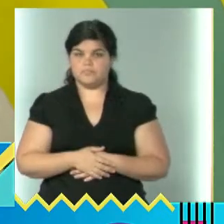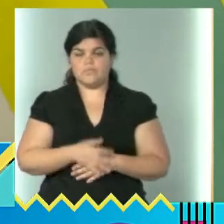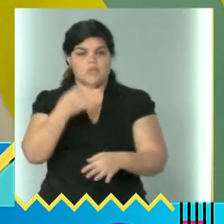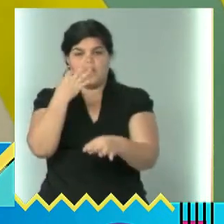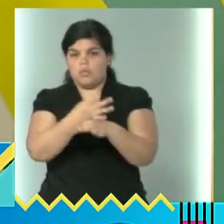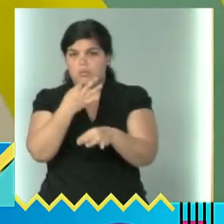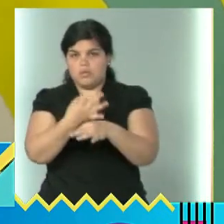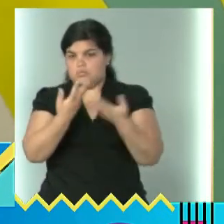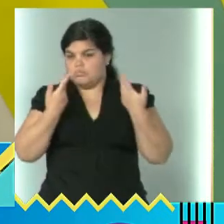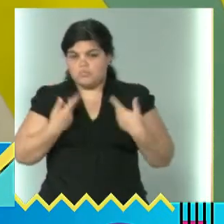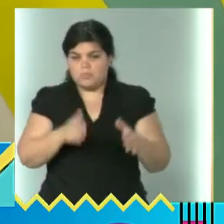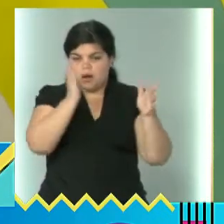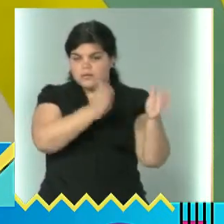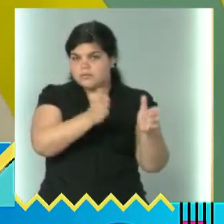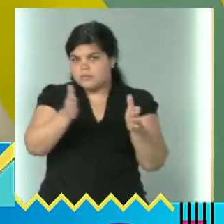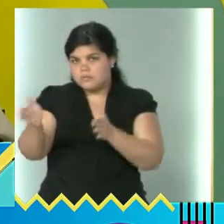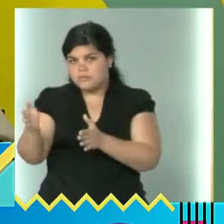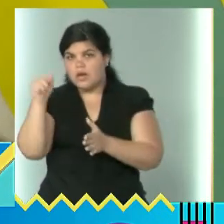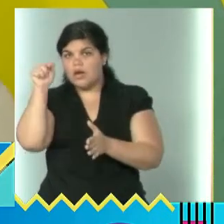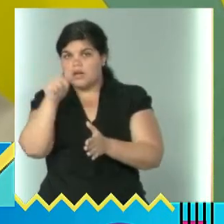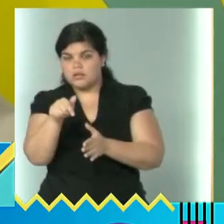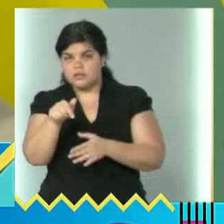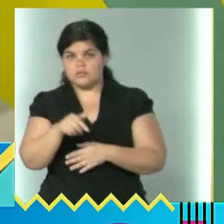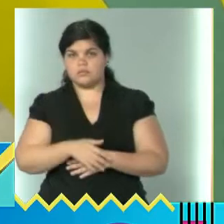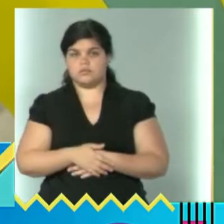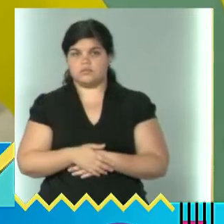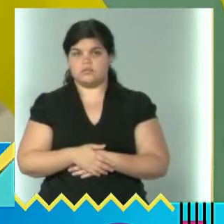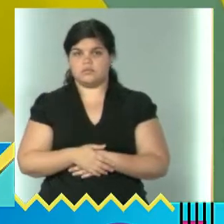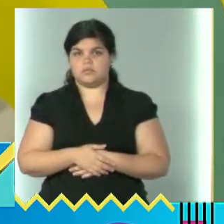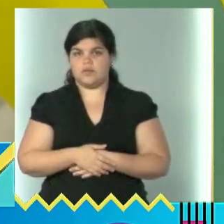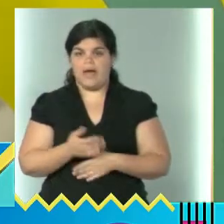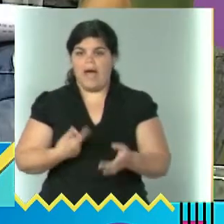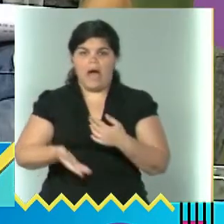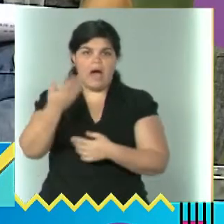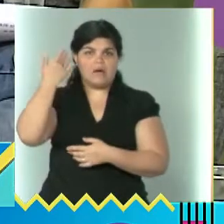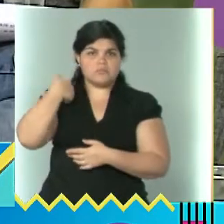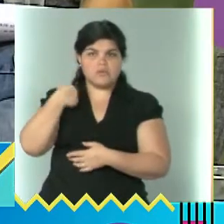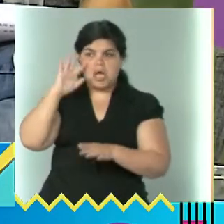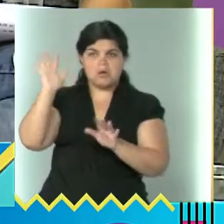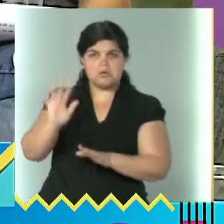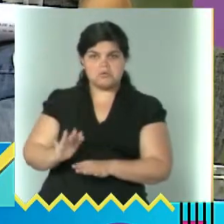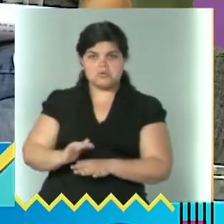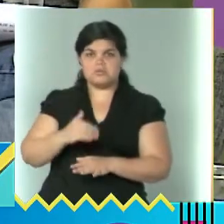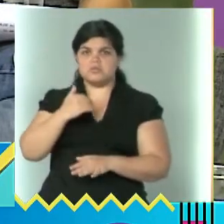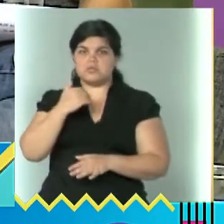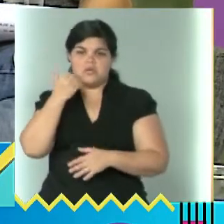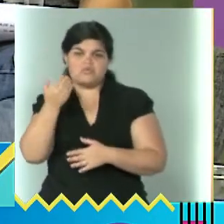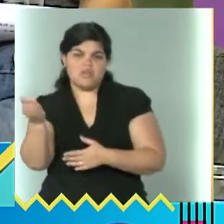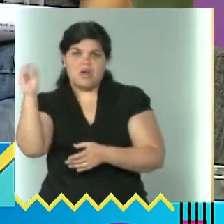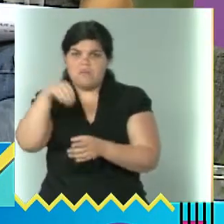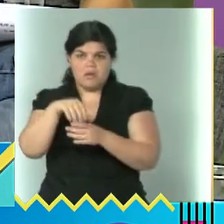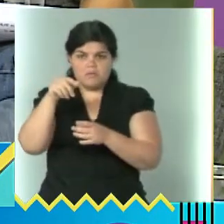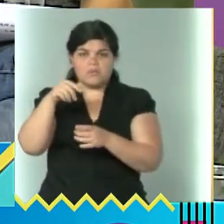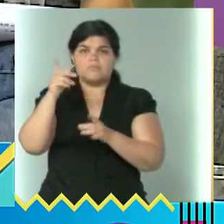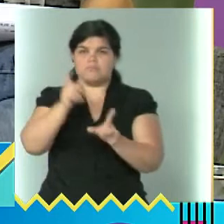sistemáticamente o programáticamente te pone ante cosas que no tenías, que no conocías, ante lo desconocido, la educación